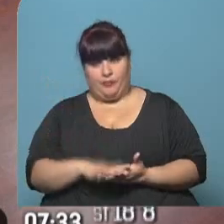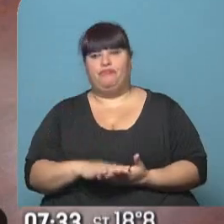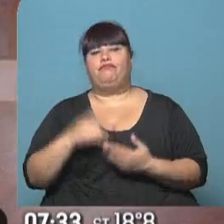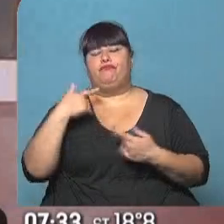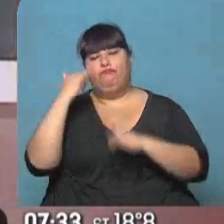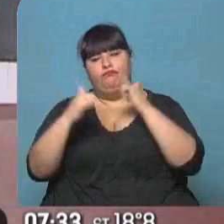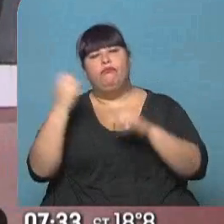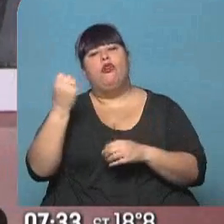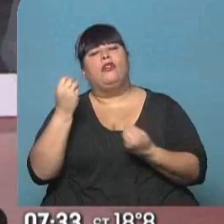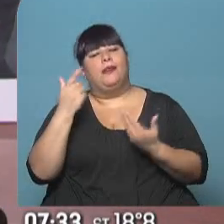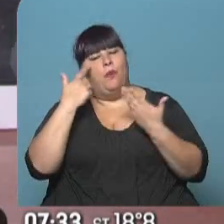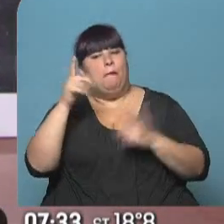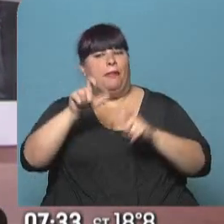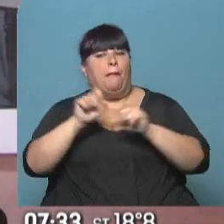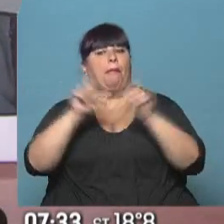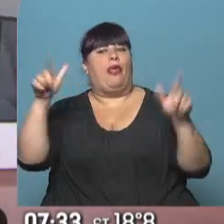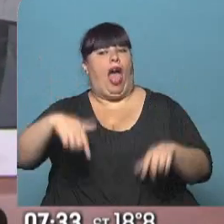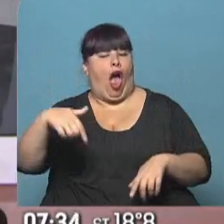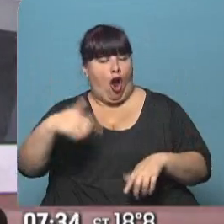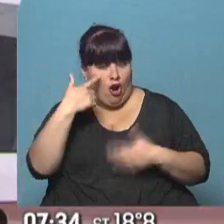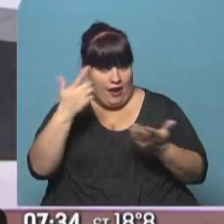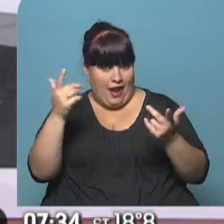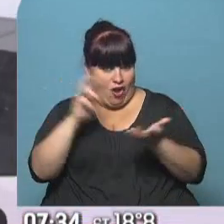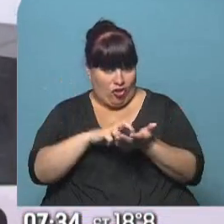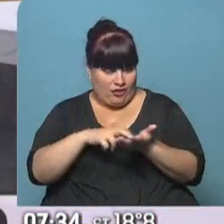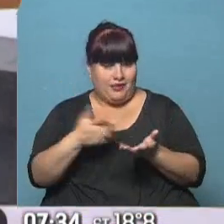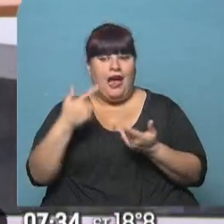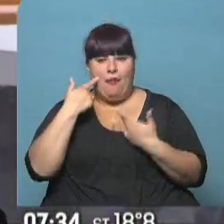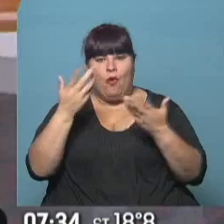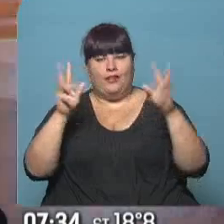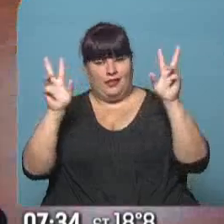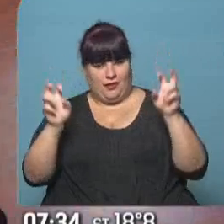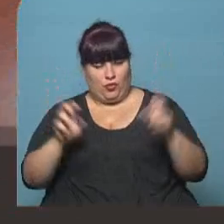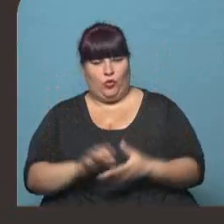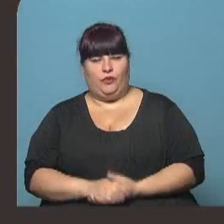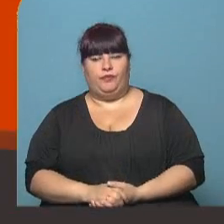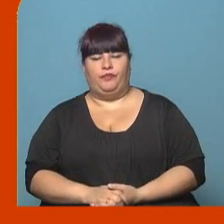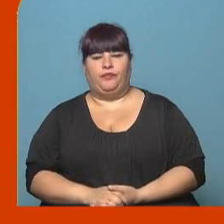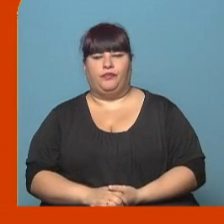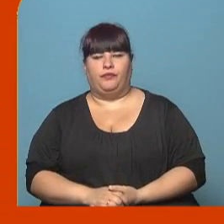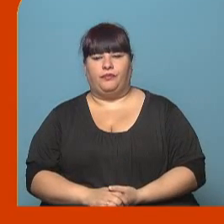Vamos a repasar lo importante para la gente que recién se incorpora a nuestro noticiero. Aquí los títulos.